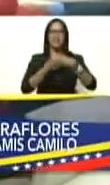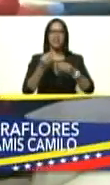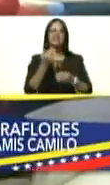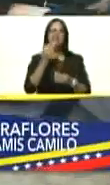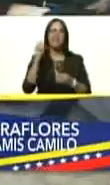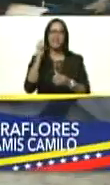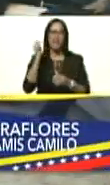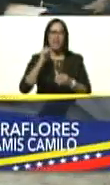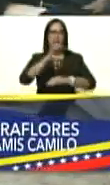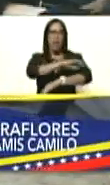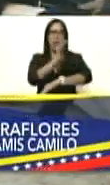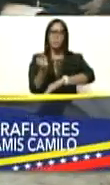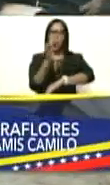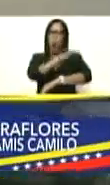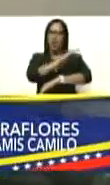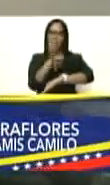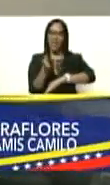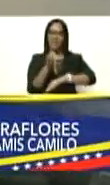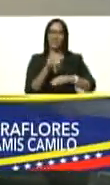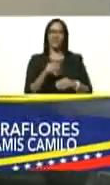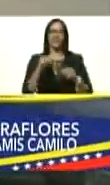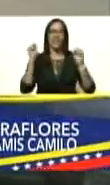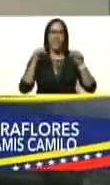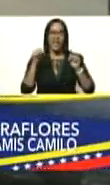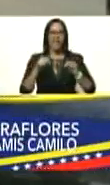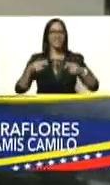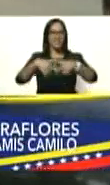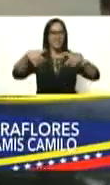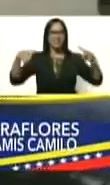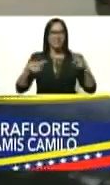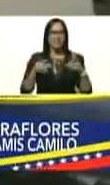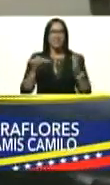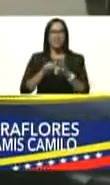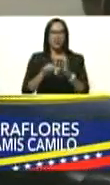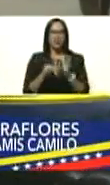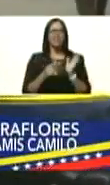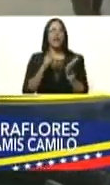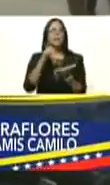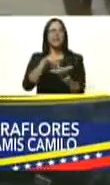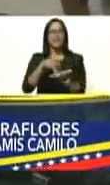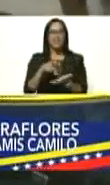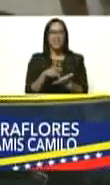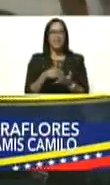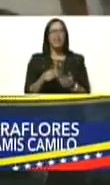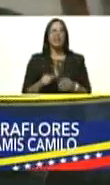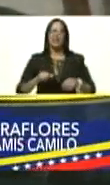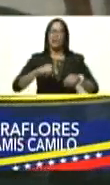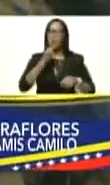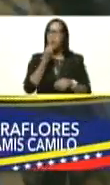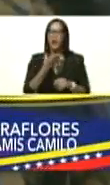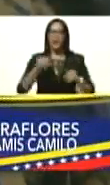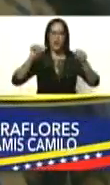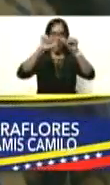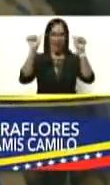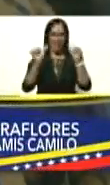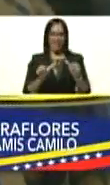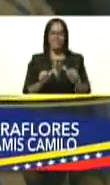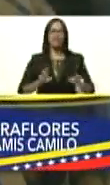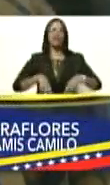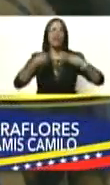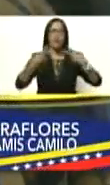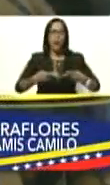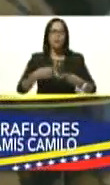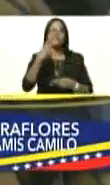el Poliedro de Caracas. Este escenario donde se han presentado grandes artistas y que nuevamente, después